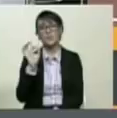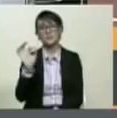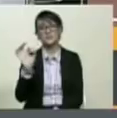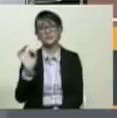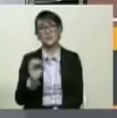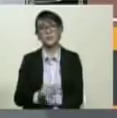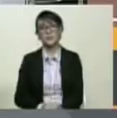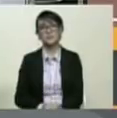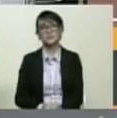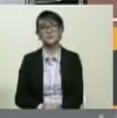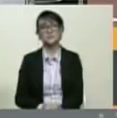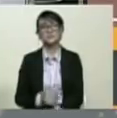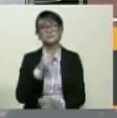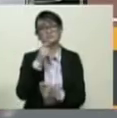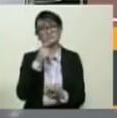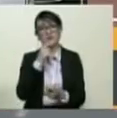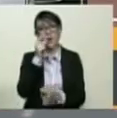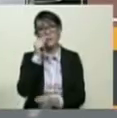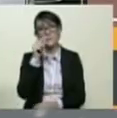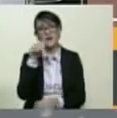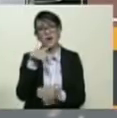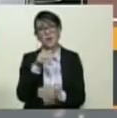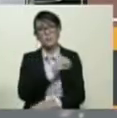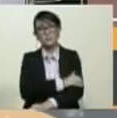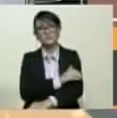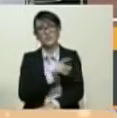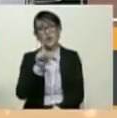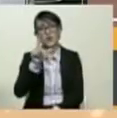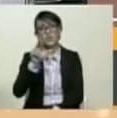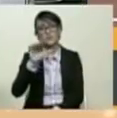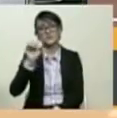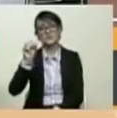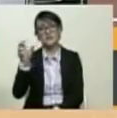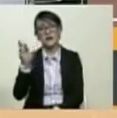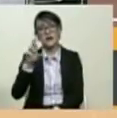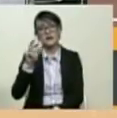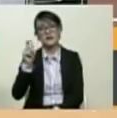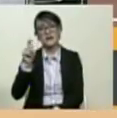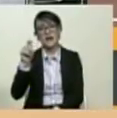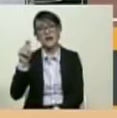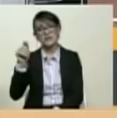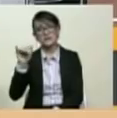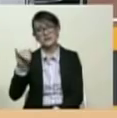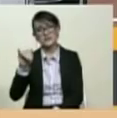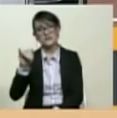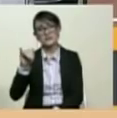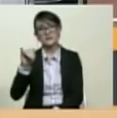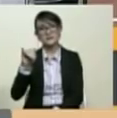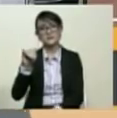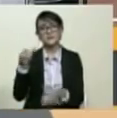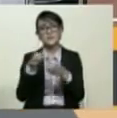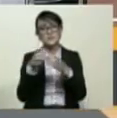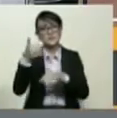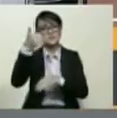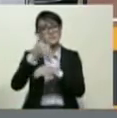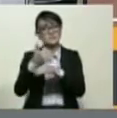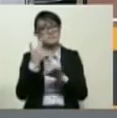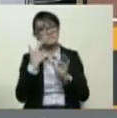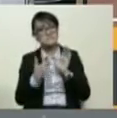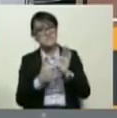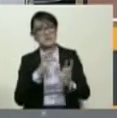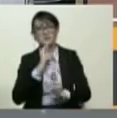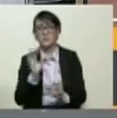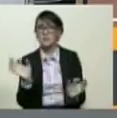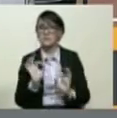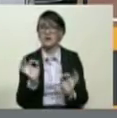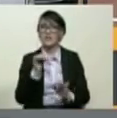Alejandro Ratti denunciaba que estos encuentros que se han llevado a cabo, tres de la Comisión de Alto Nivel, no han mostrado ningún resultado,